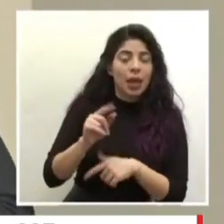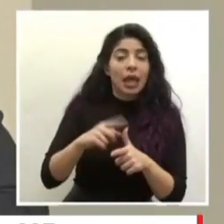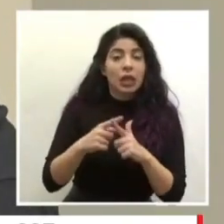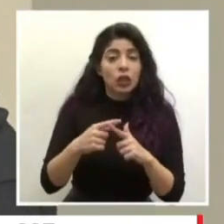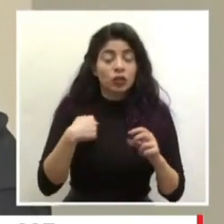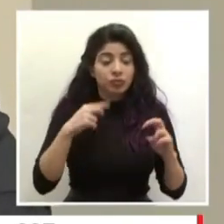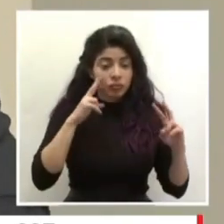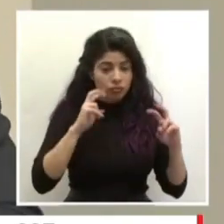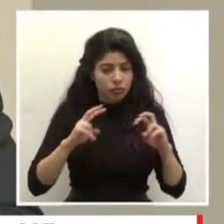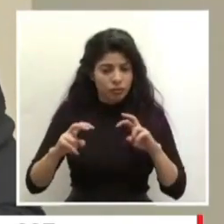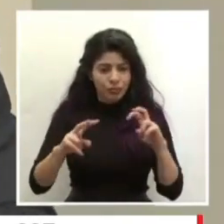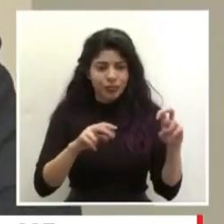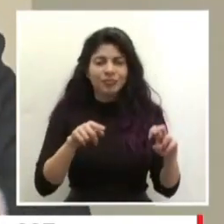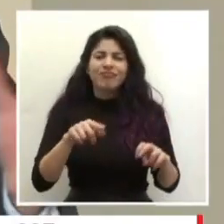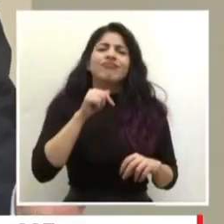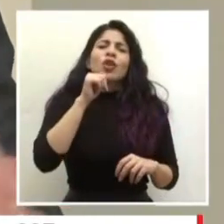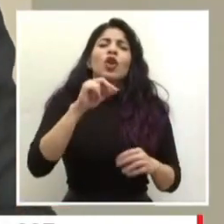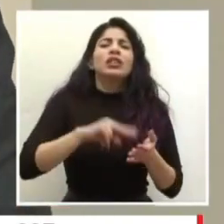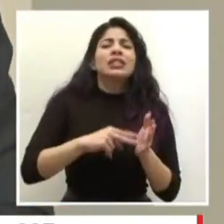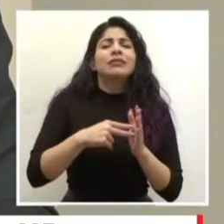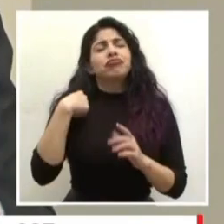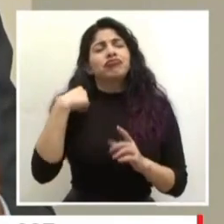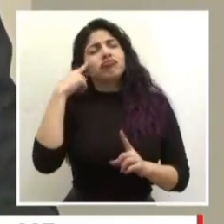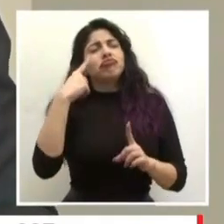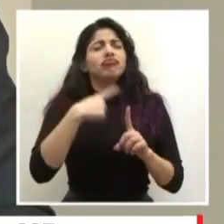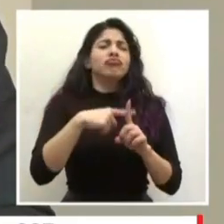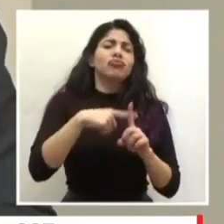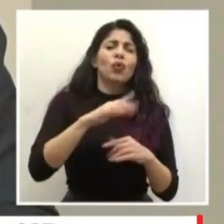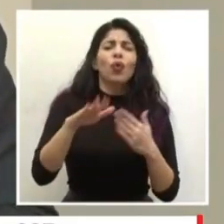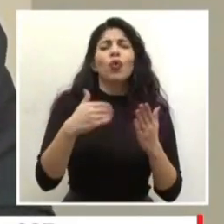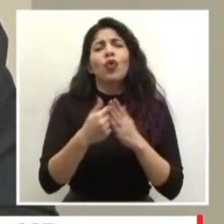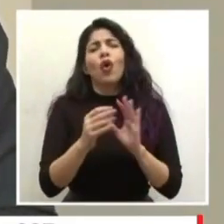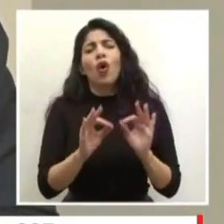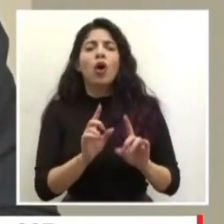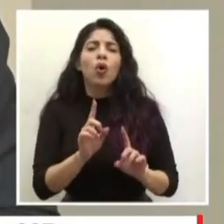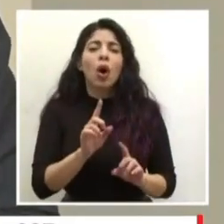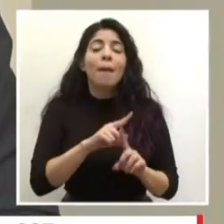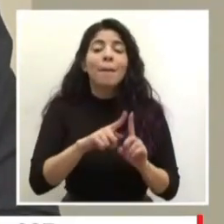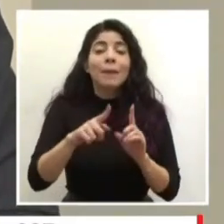igual, no es un escenario optimista, que todo está, pero la